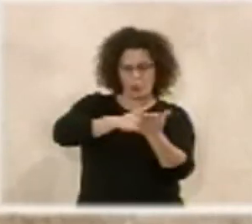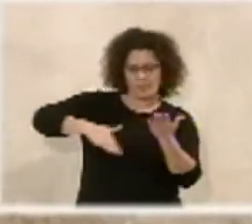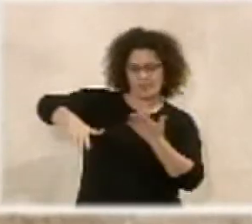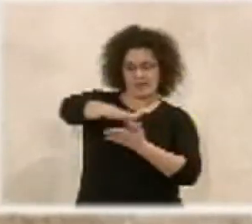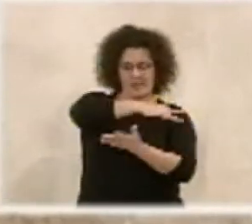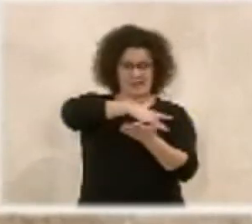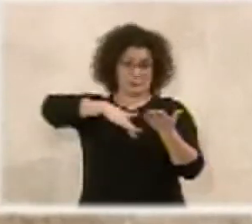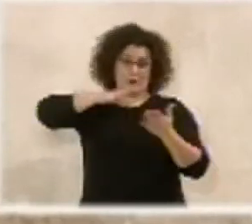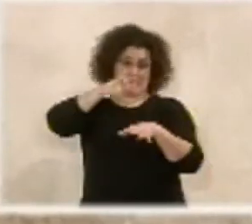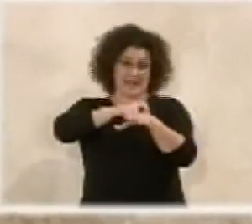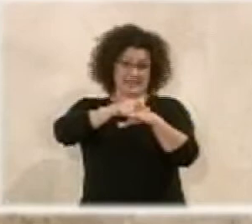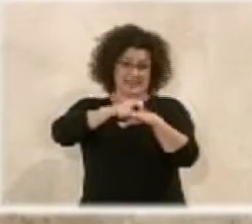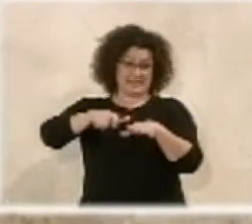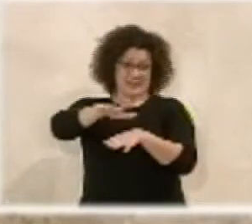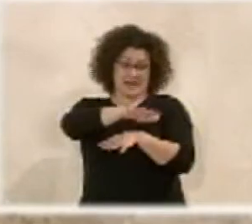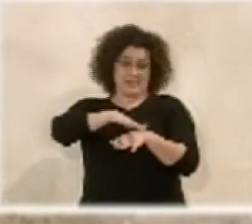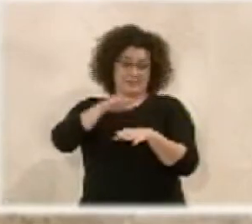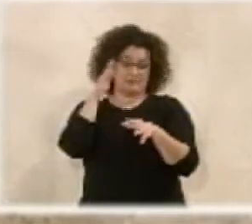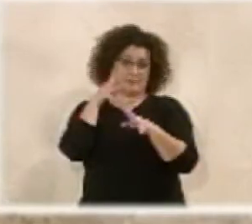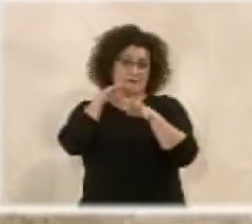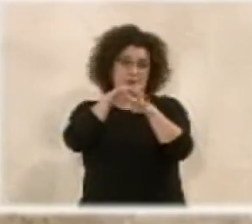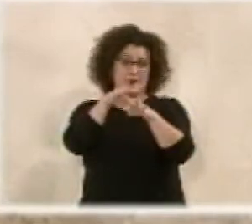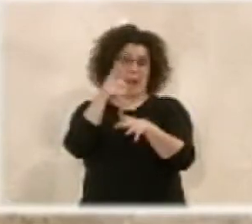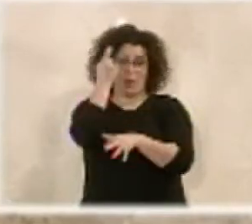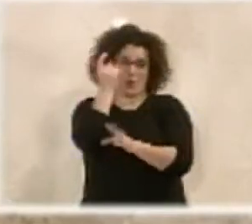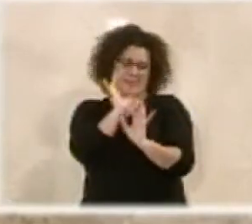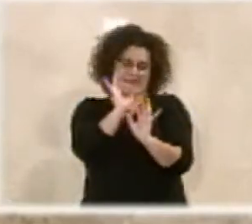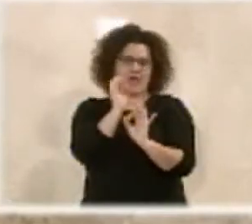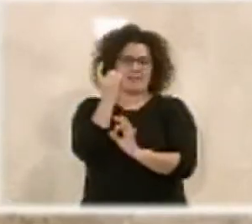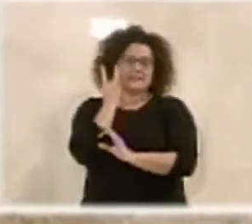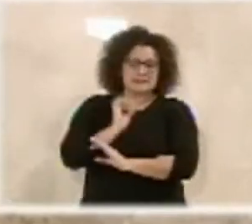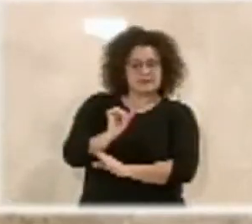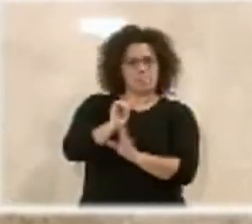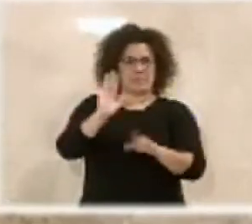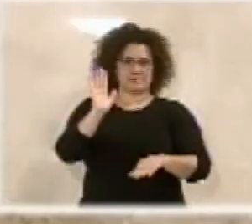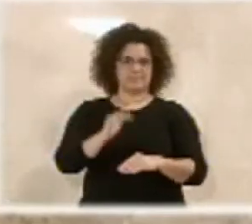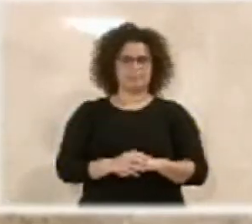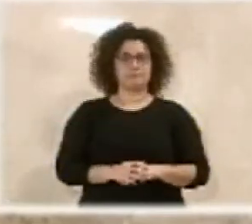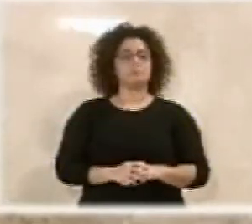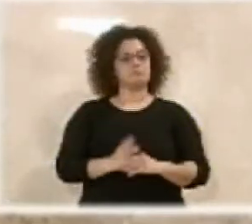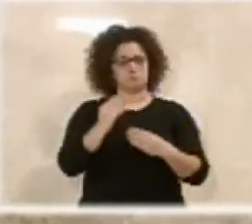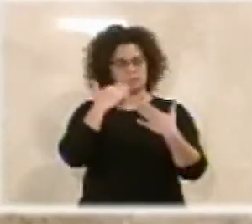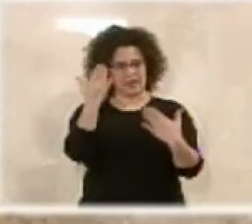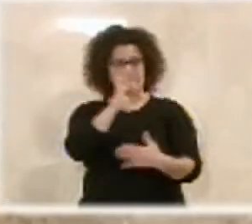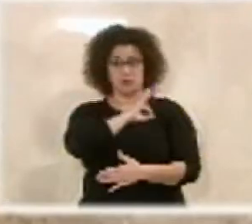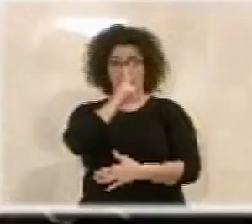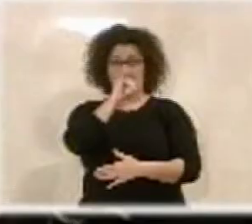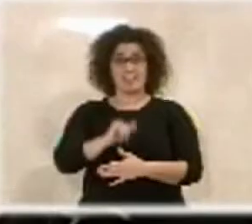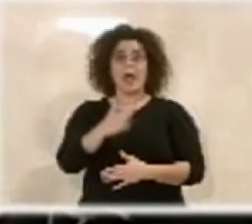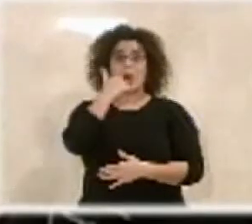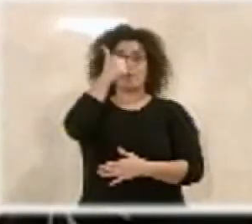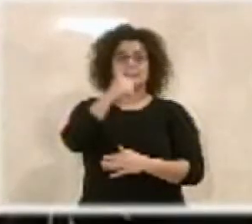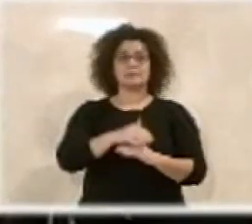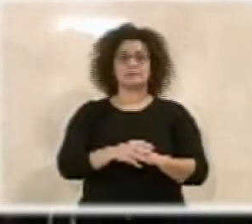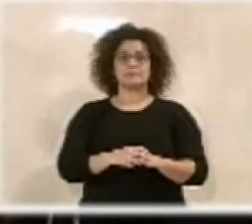las características especiales de los alumnos que asisten a ese centro. Muchas gracias. Muchas gracias, señor Hernández. ¿Alguna cuestión más por